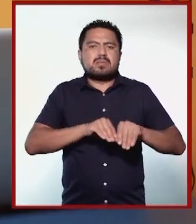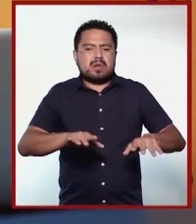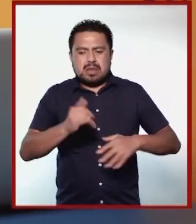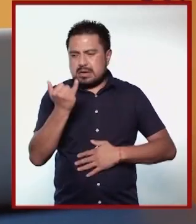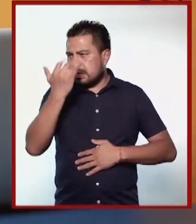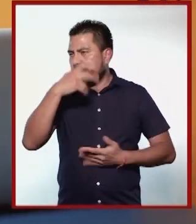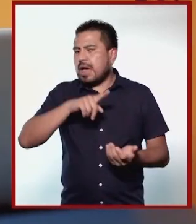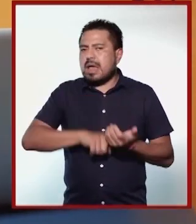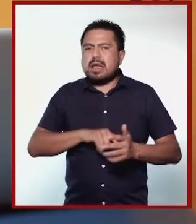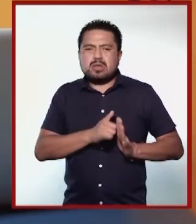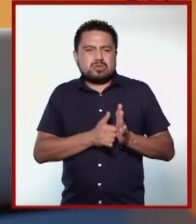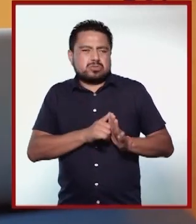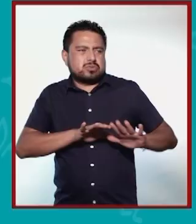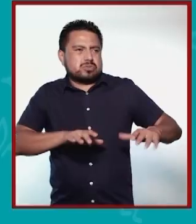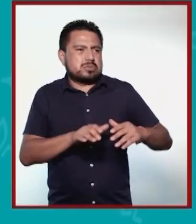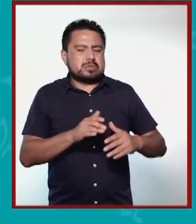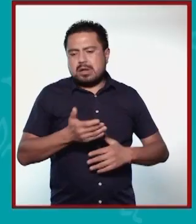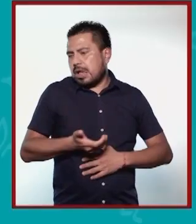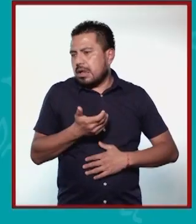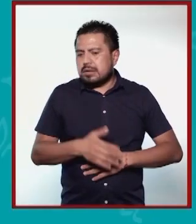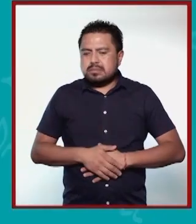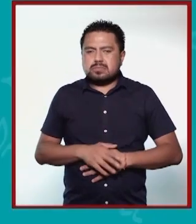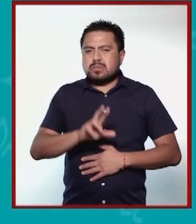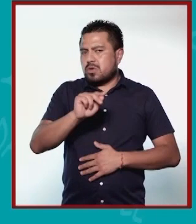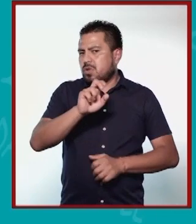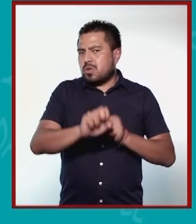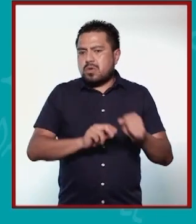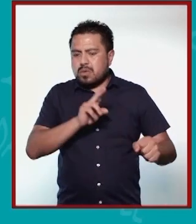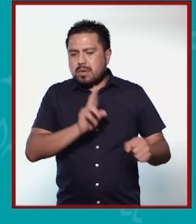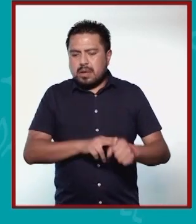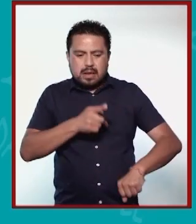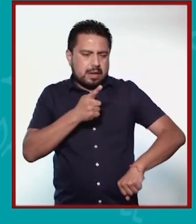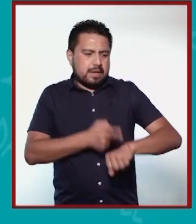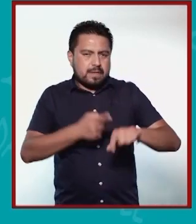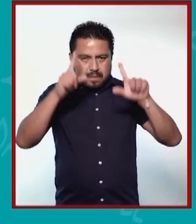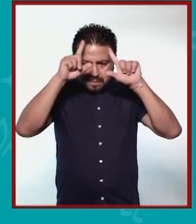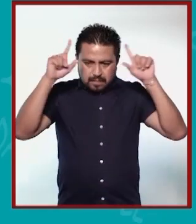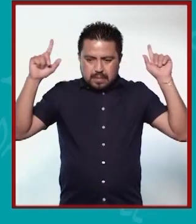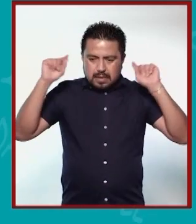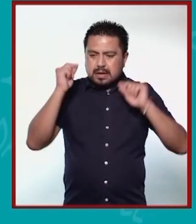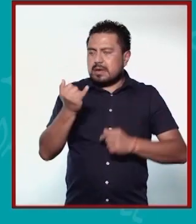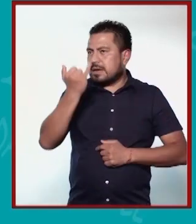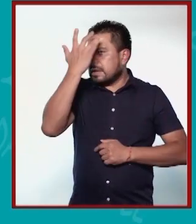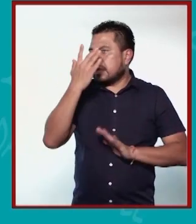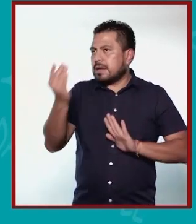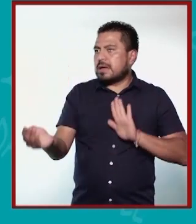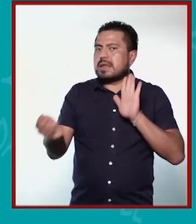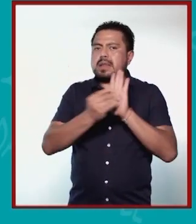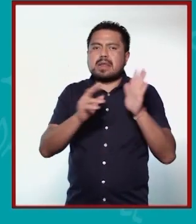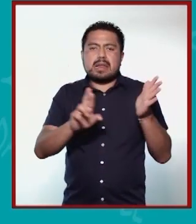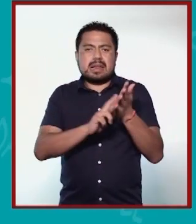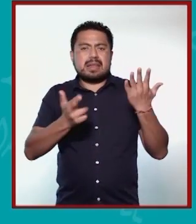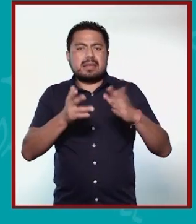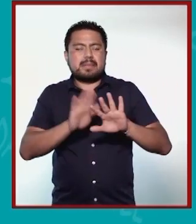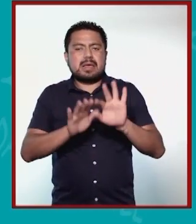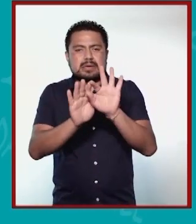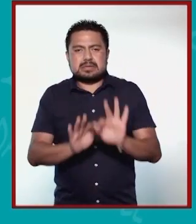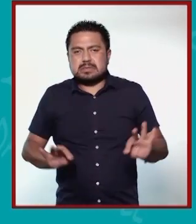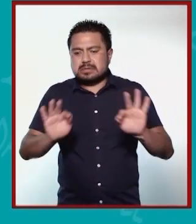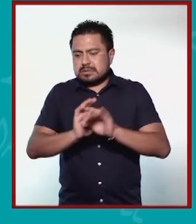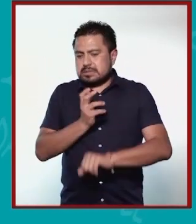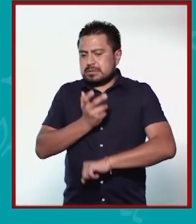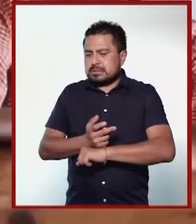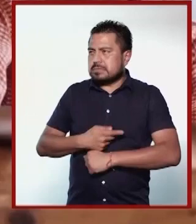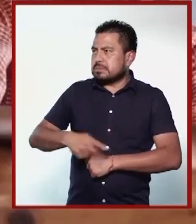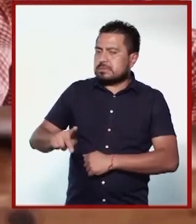que veamos en todos los medios. No es normal que una enfermera aparezca en la portada de una de las revistas más importantes de los Estados